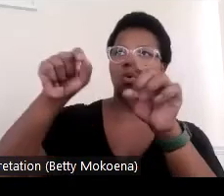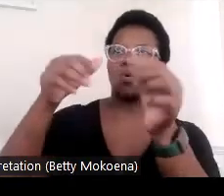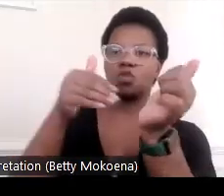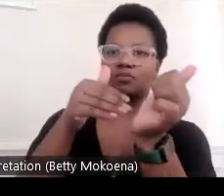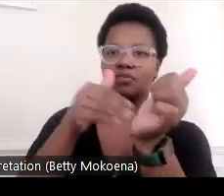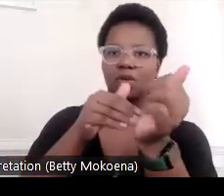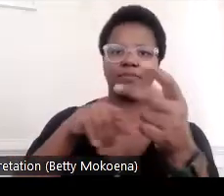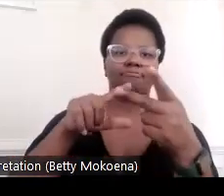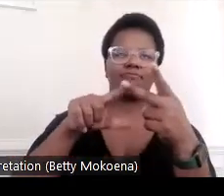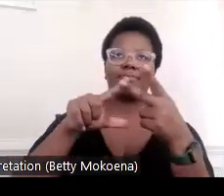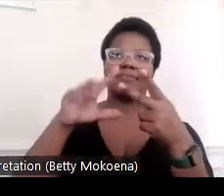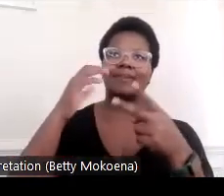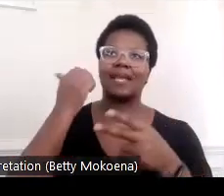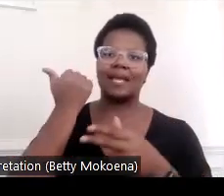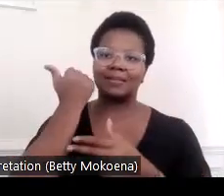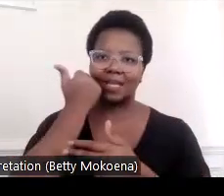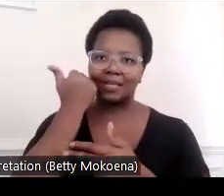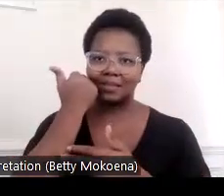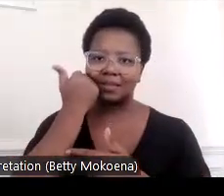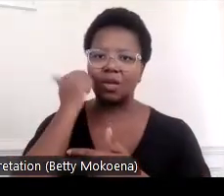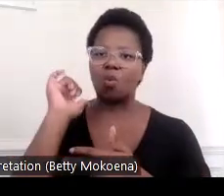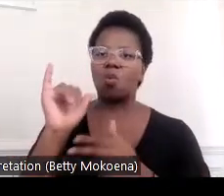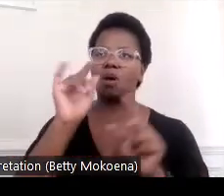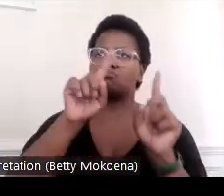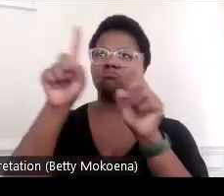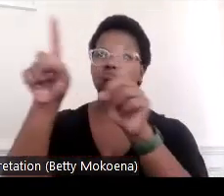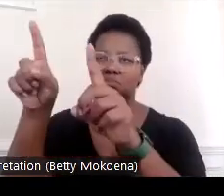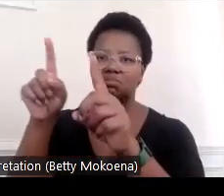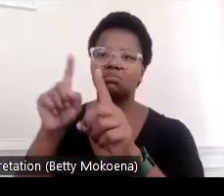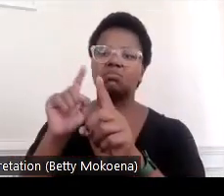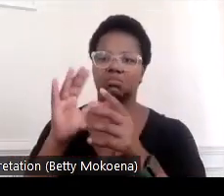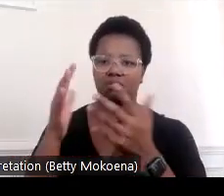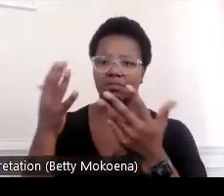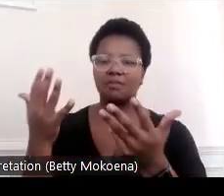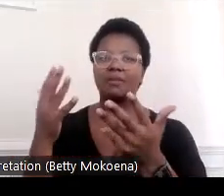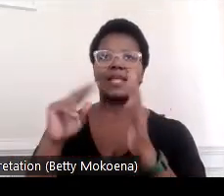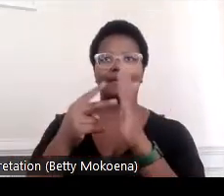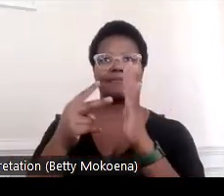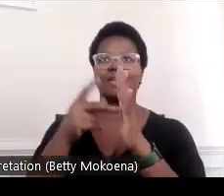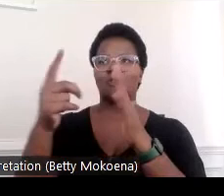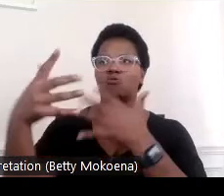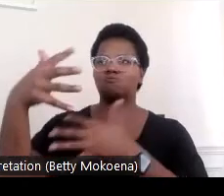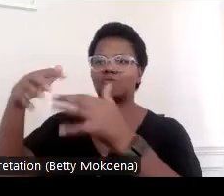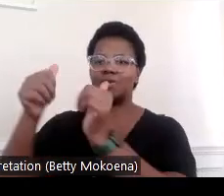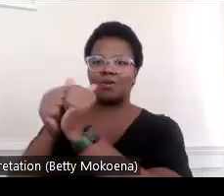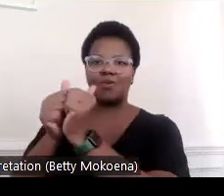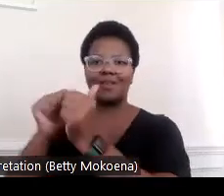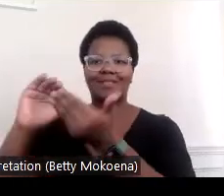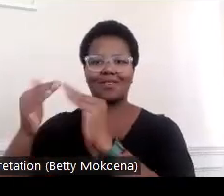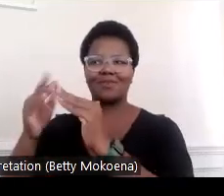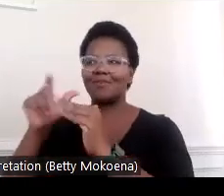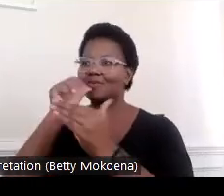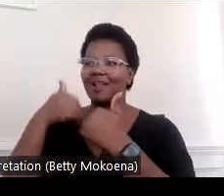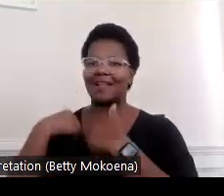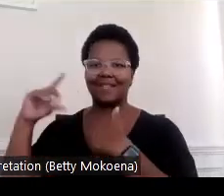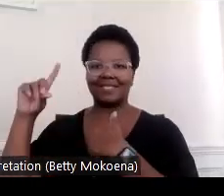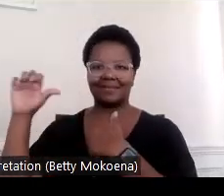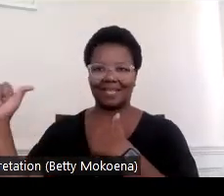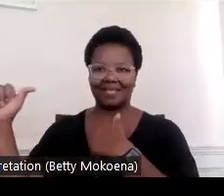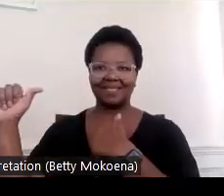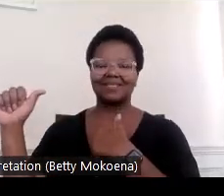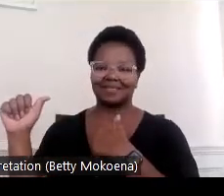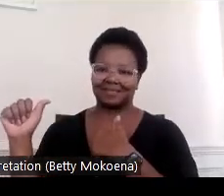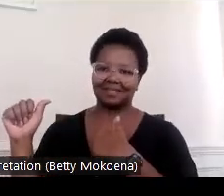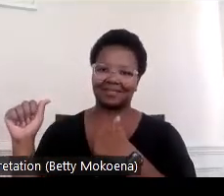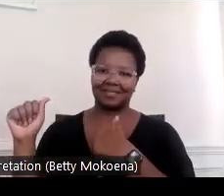o al dentista esa es otra oportunidad para que esa persona tenga interacción con otros con personas que no son todas